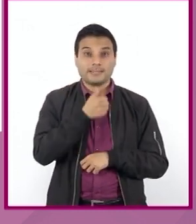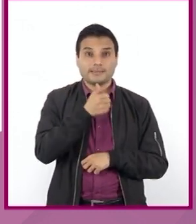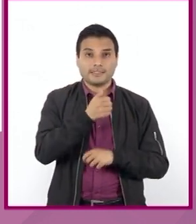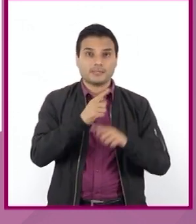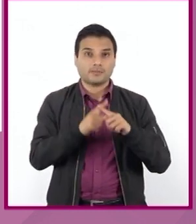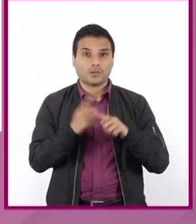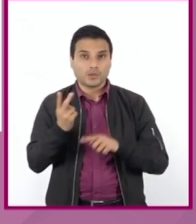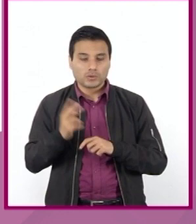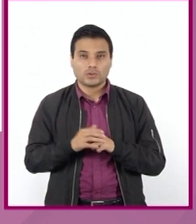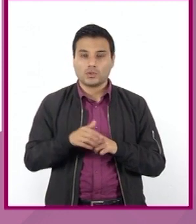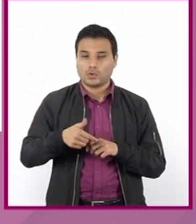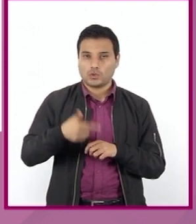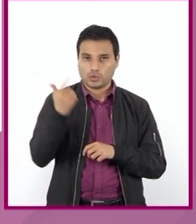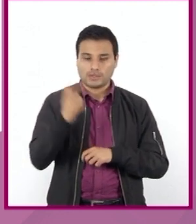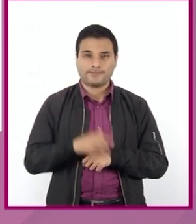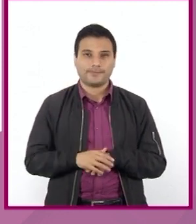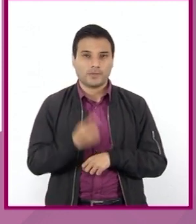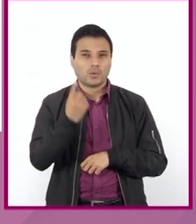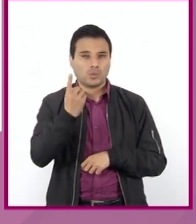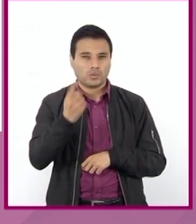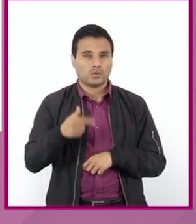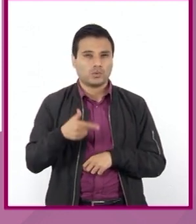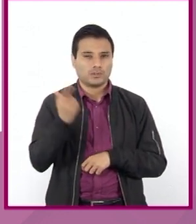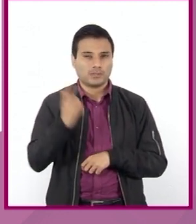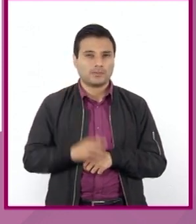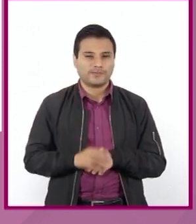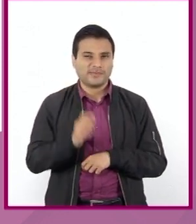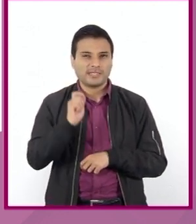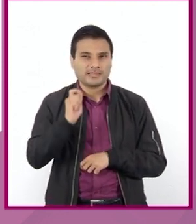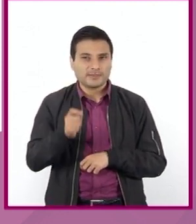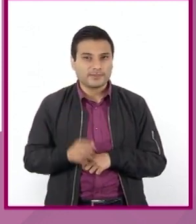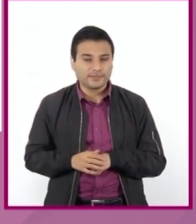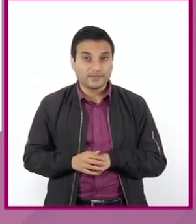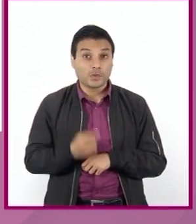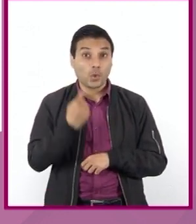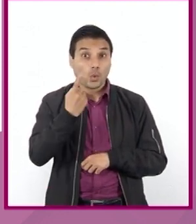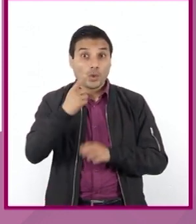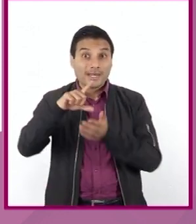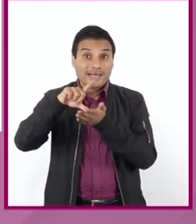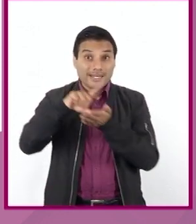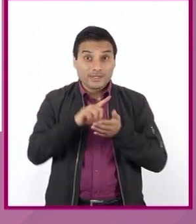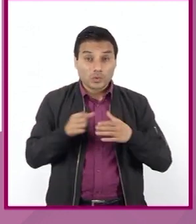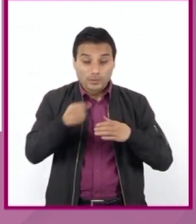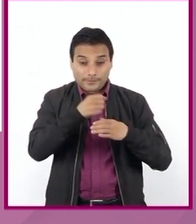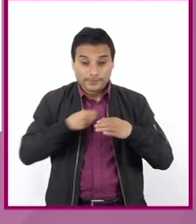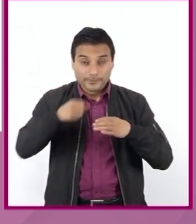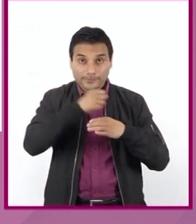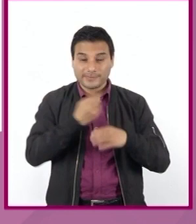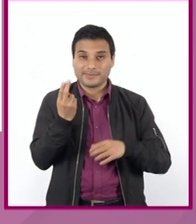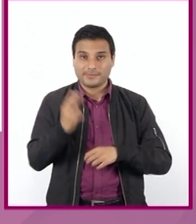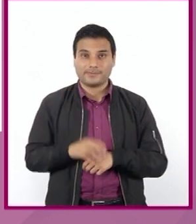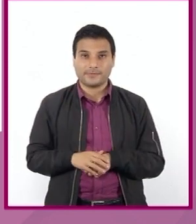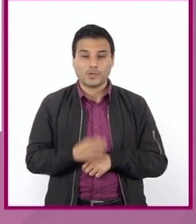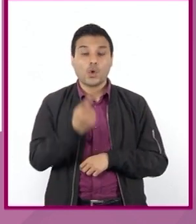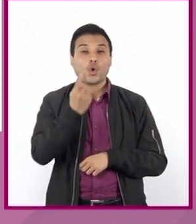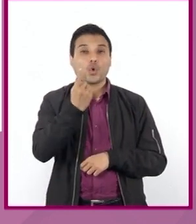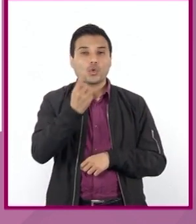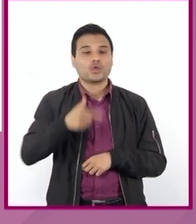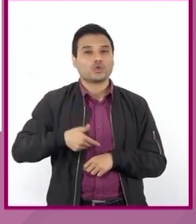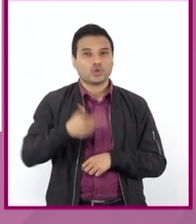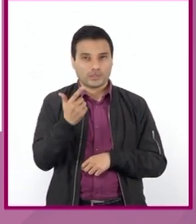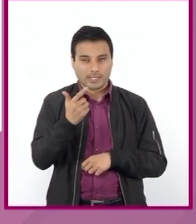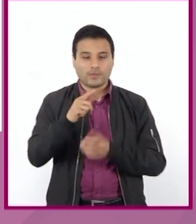12. 1 doceavo. Por lo tanto, para preparar 1 litro de agua se requiere de 1 doceavo